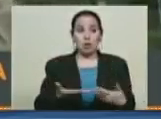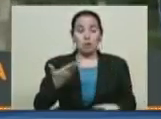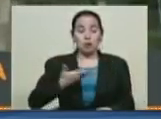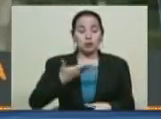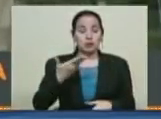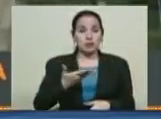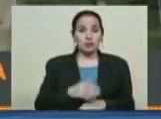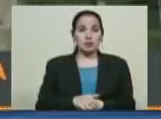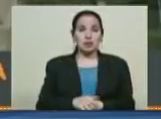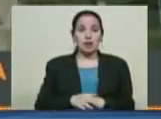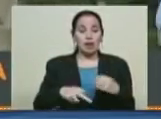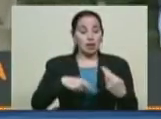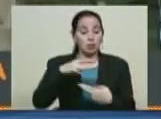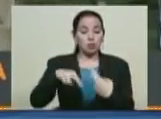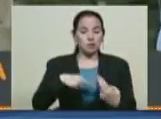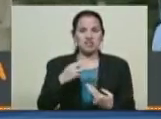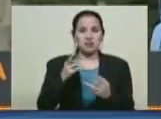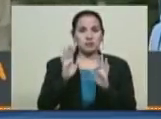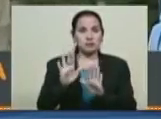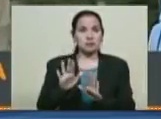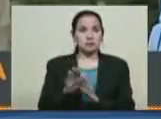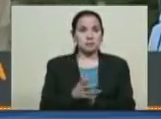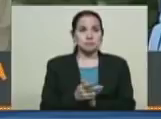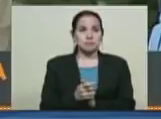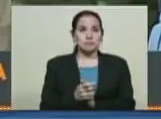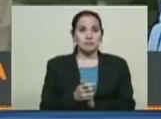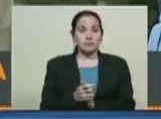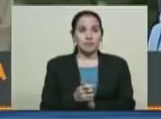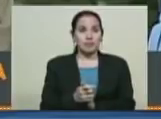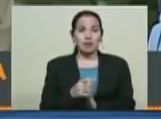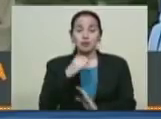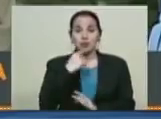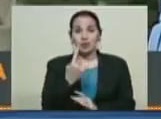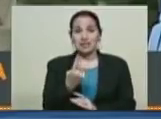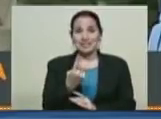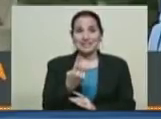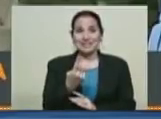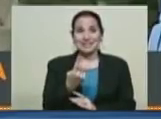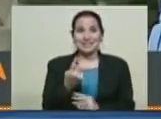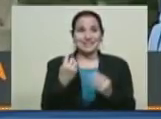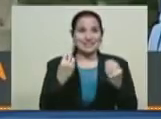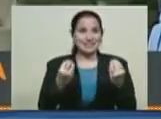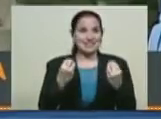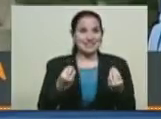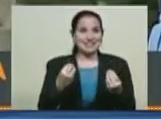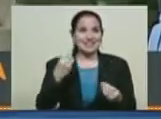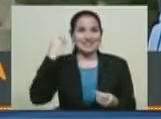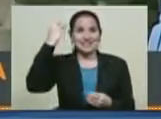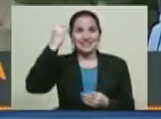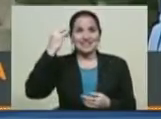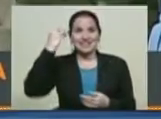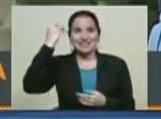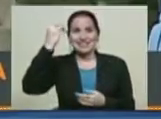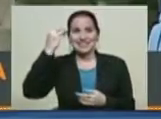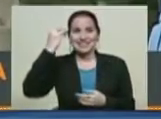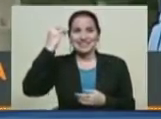revolución. Por eso yo digo que tenemos que ser maximalistas, no